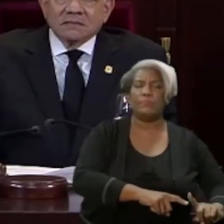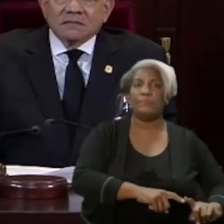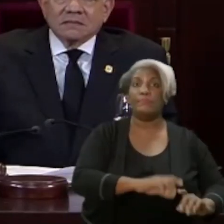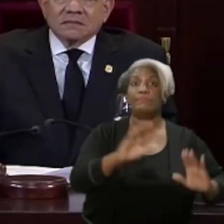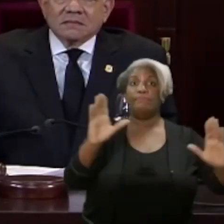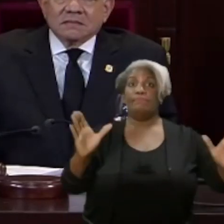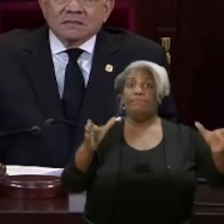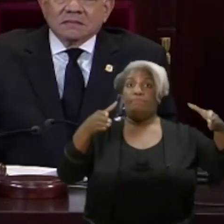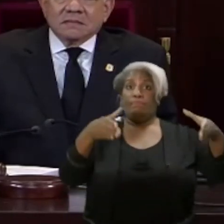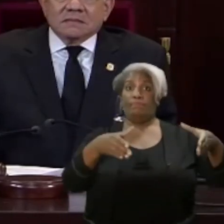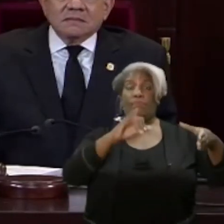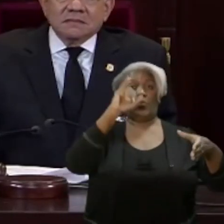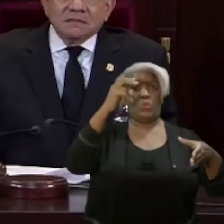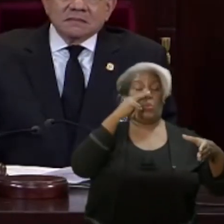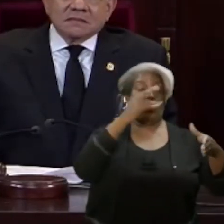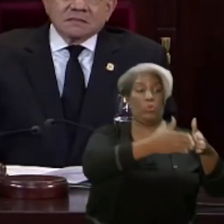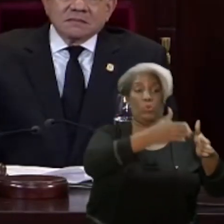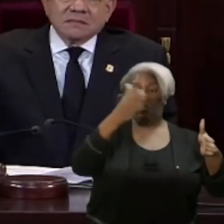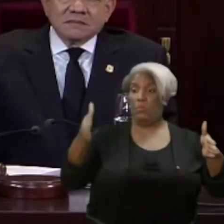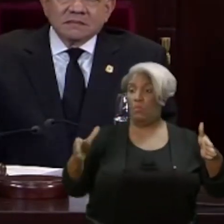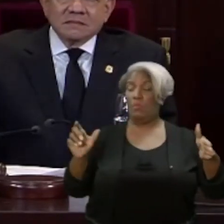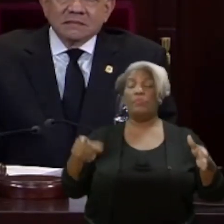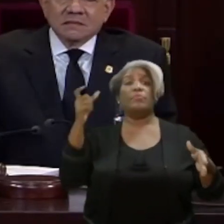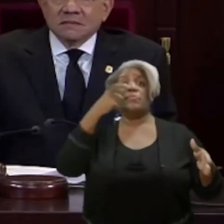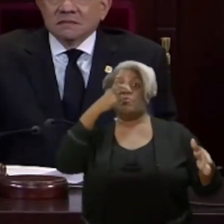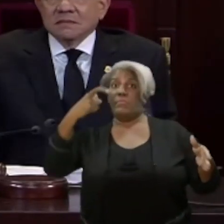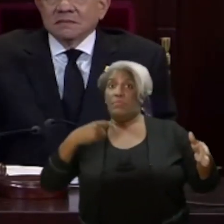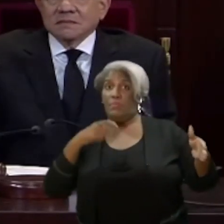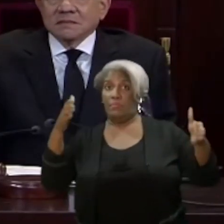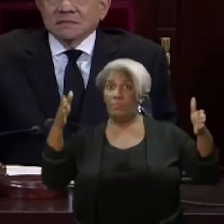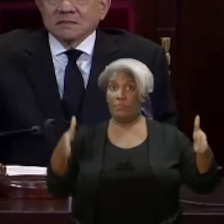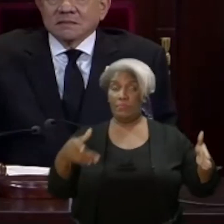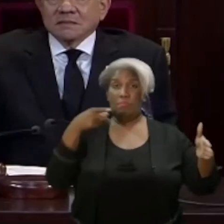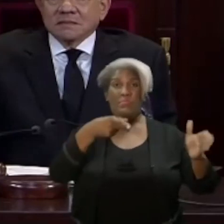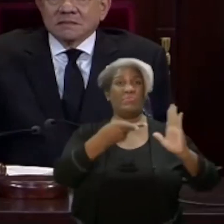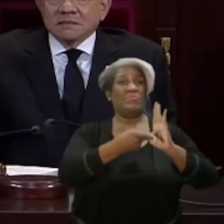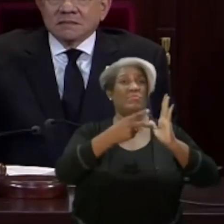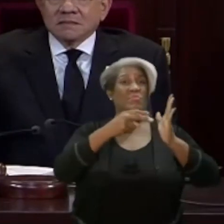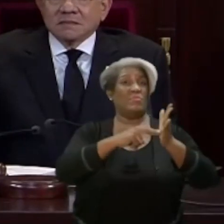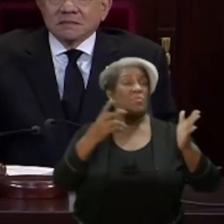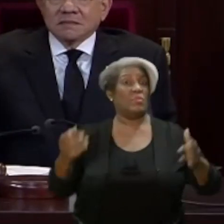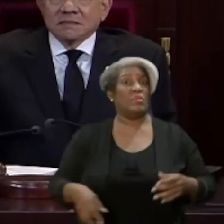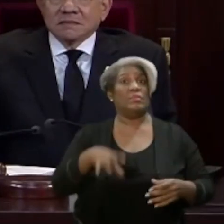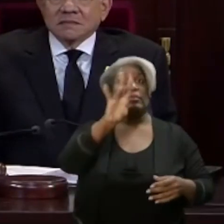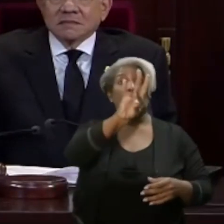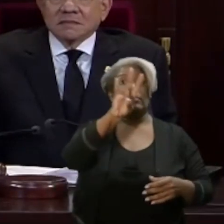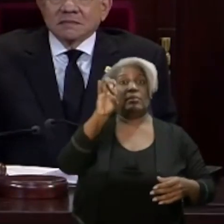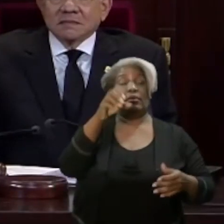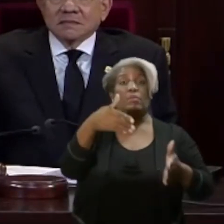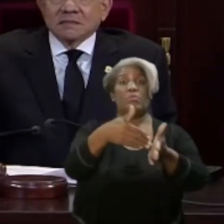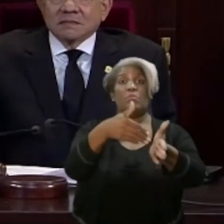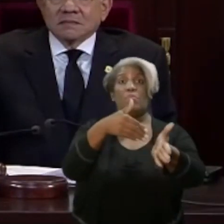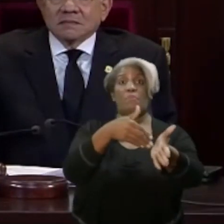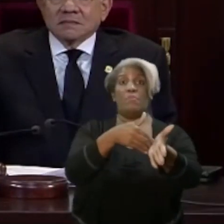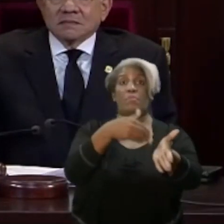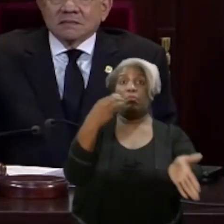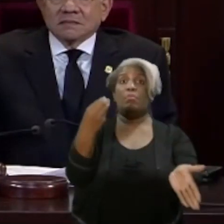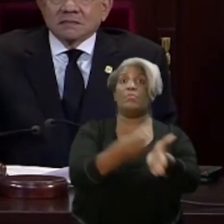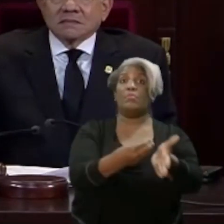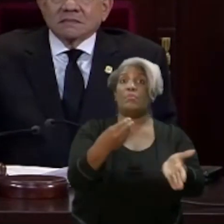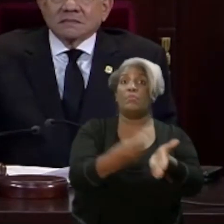junio-diciembre, esta sola medida representó cerca de 700 millones de pesos en ahorro para los afiliados del